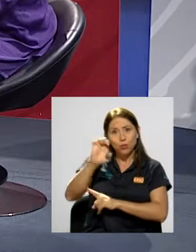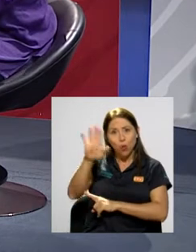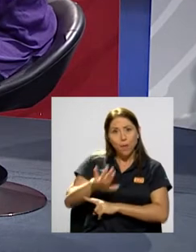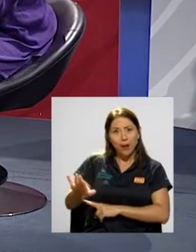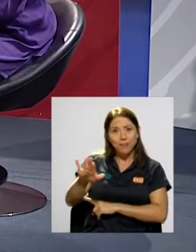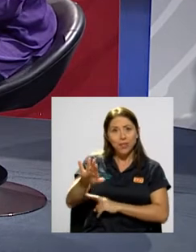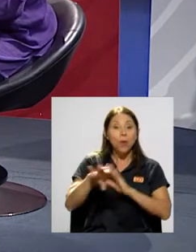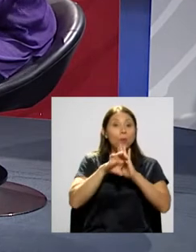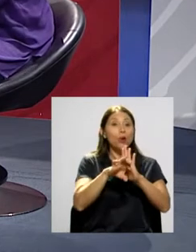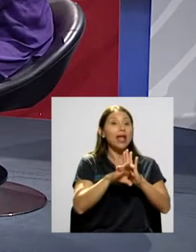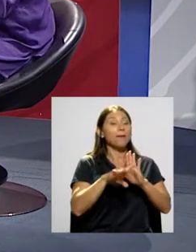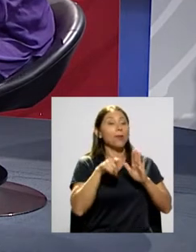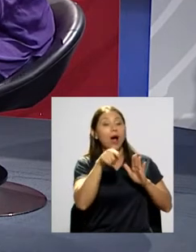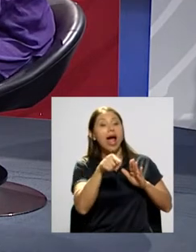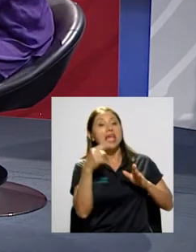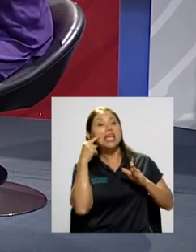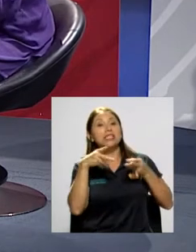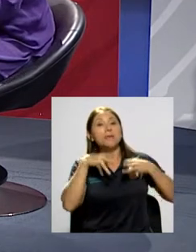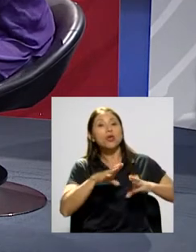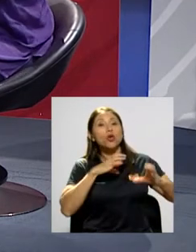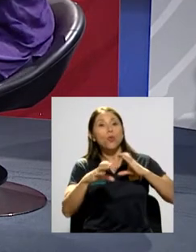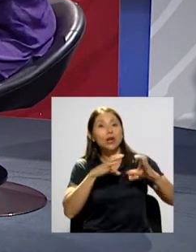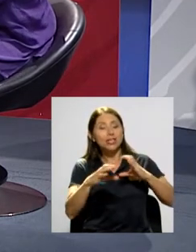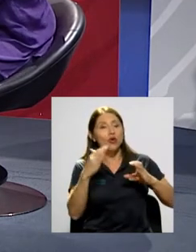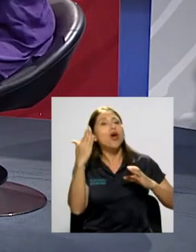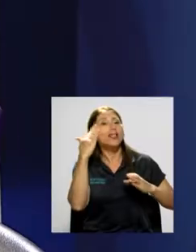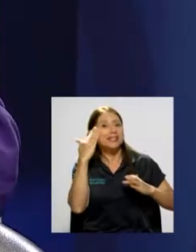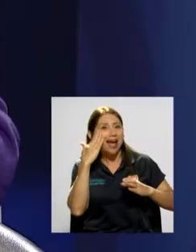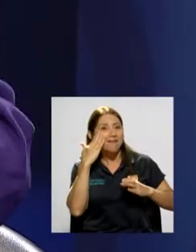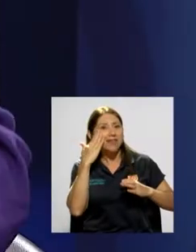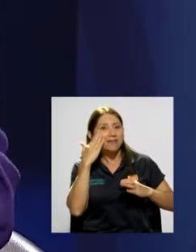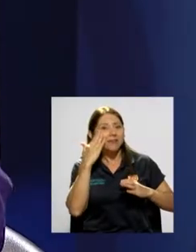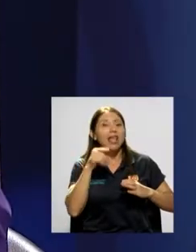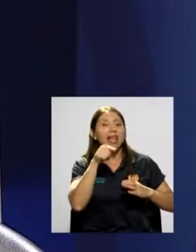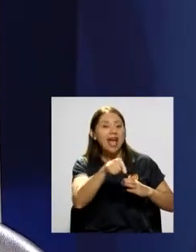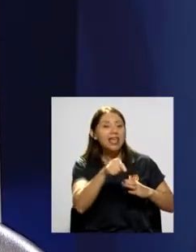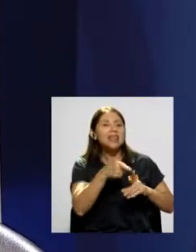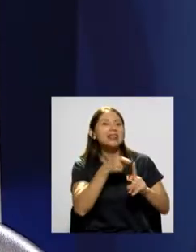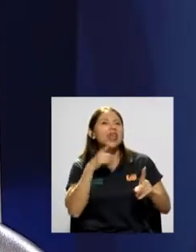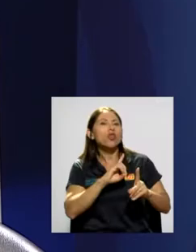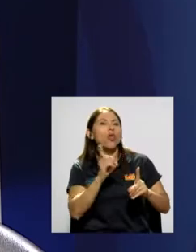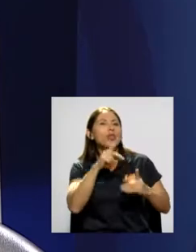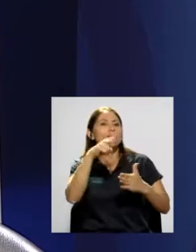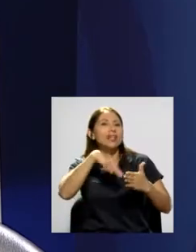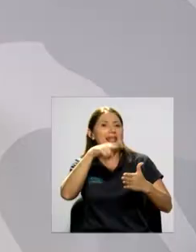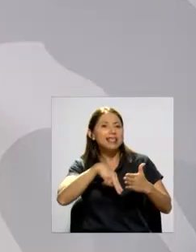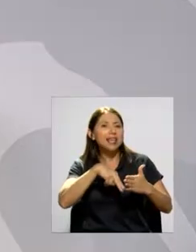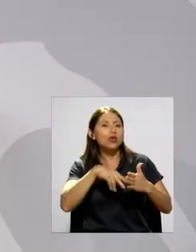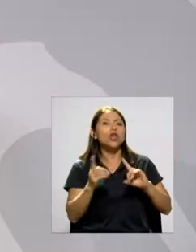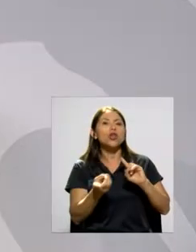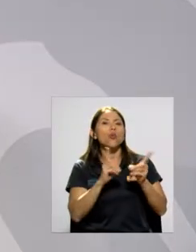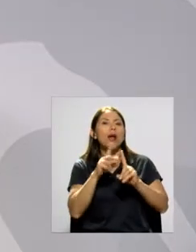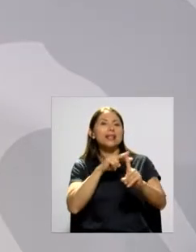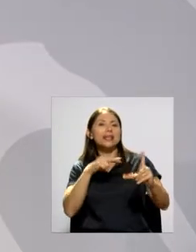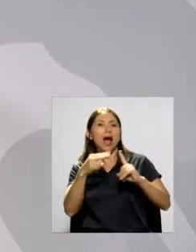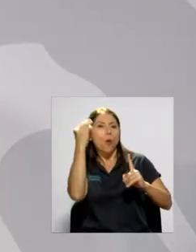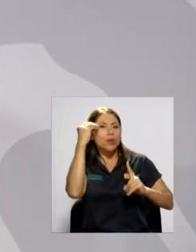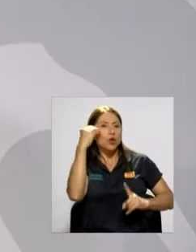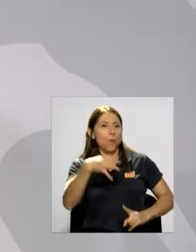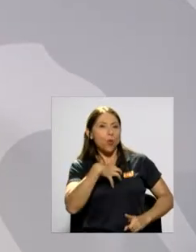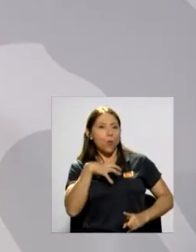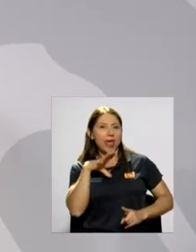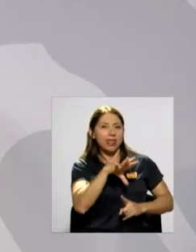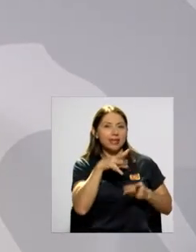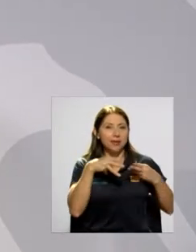línea editorial, y entonces el lector o lectora sabe que lo que lee, sabe de dónde lo está leyendo, cuál es la postura de ese mismo. Bueno, casualmente esa era una de